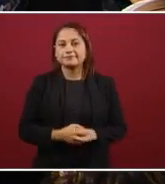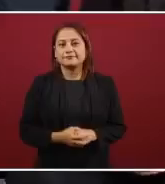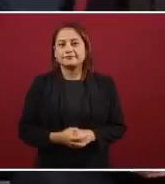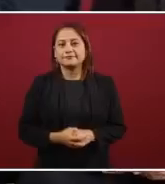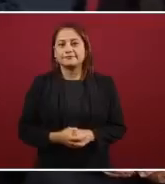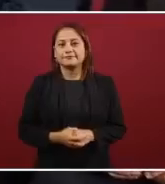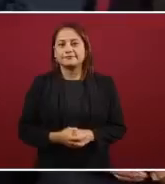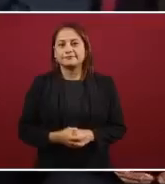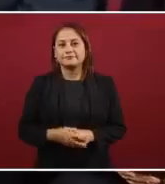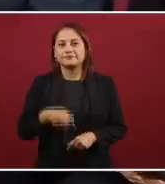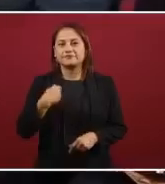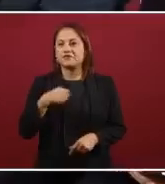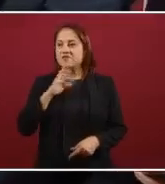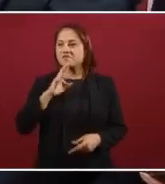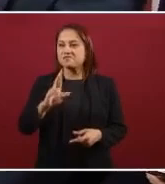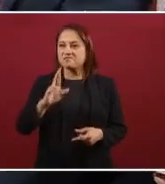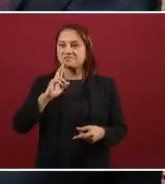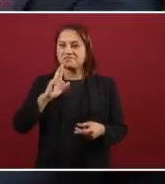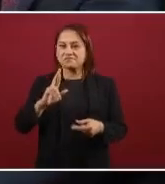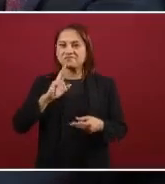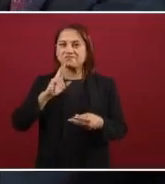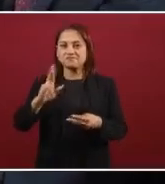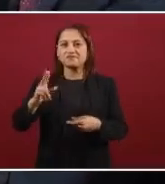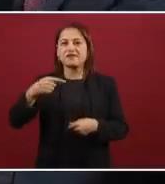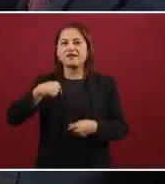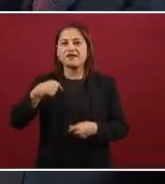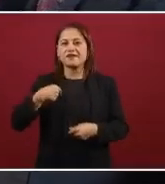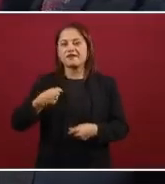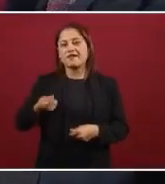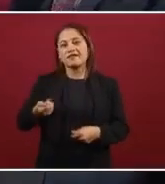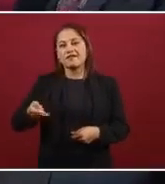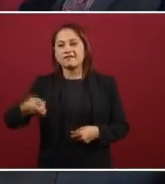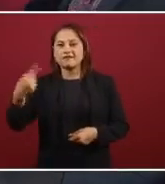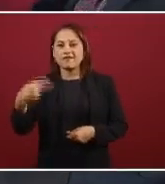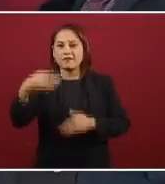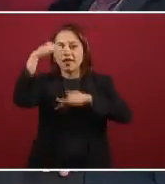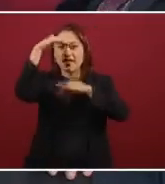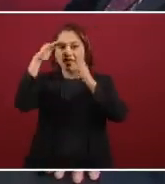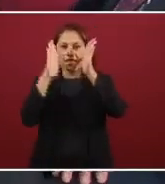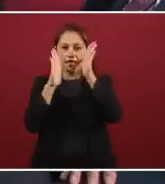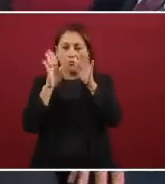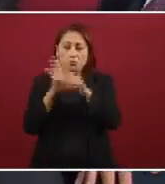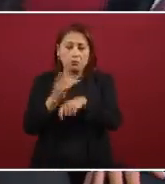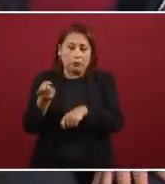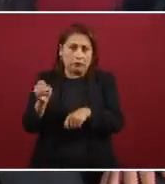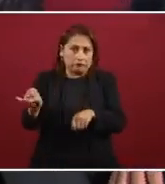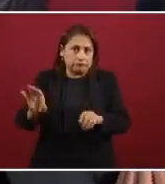les estoy contestando, que les digo conservadores porque son conservadores,